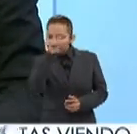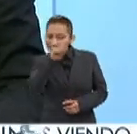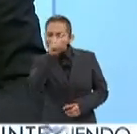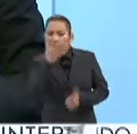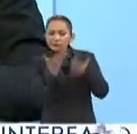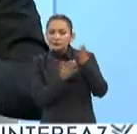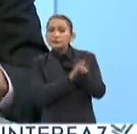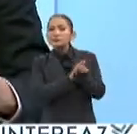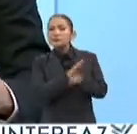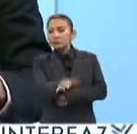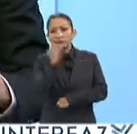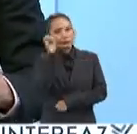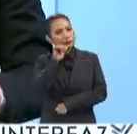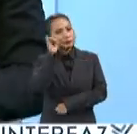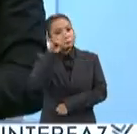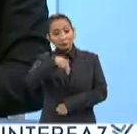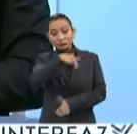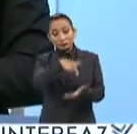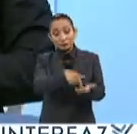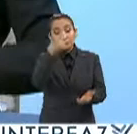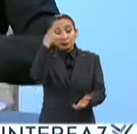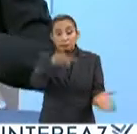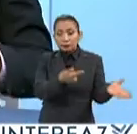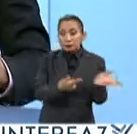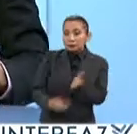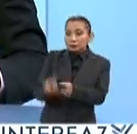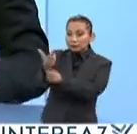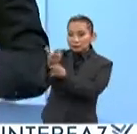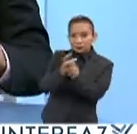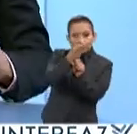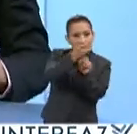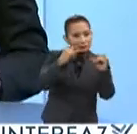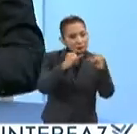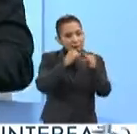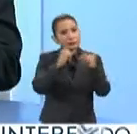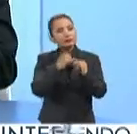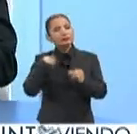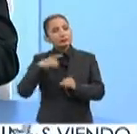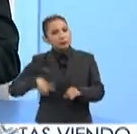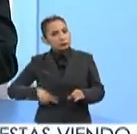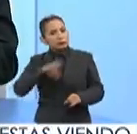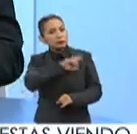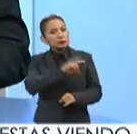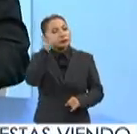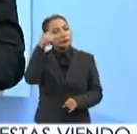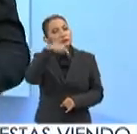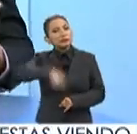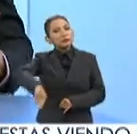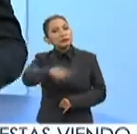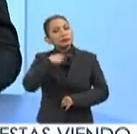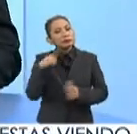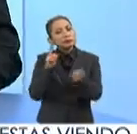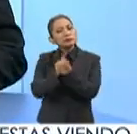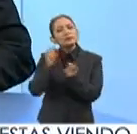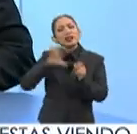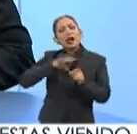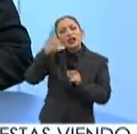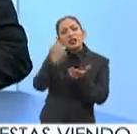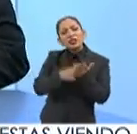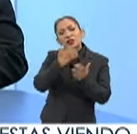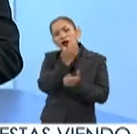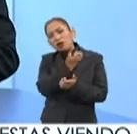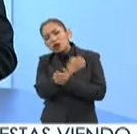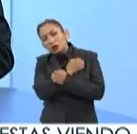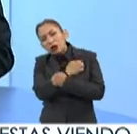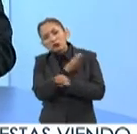Orientación Vocacional. Siempre abrimos este espacio para traer a varias instituciones, tanto públicas como privadas, para que precisamente nos acerquen las ofertas